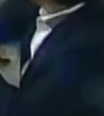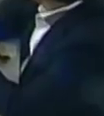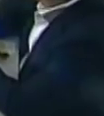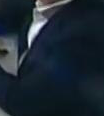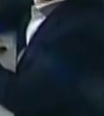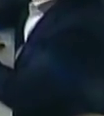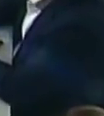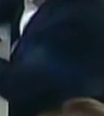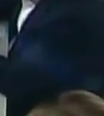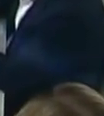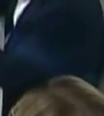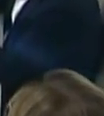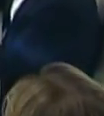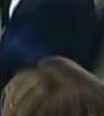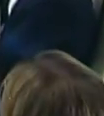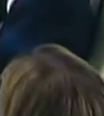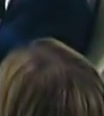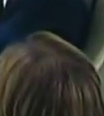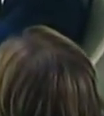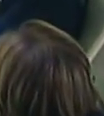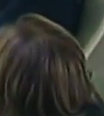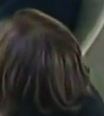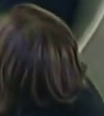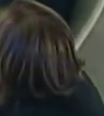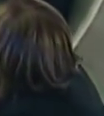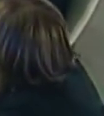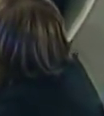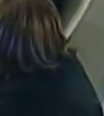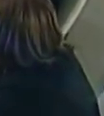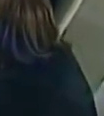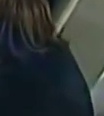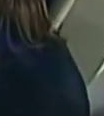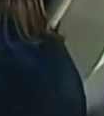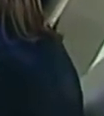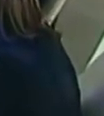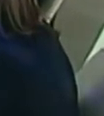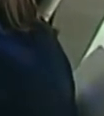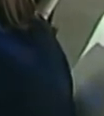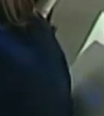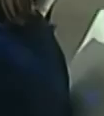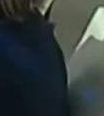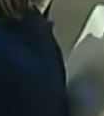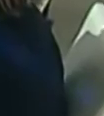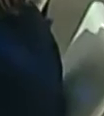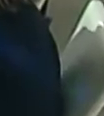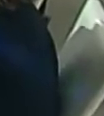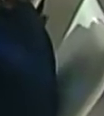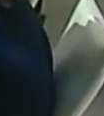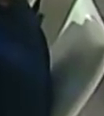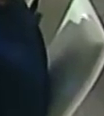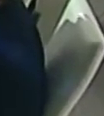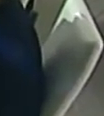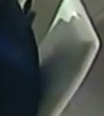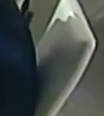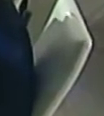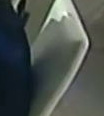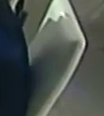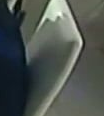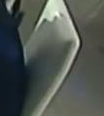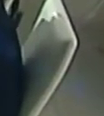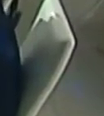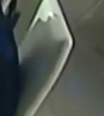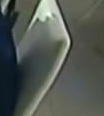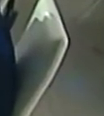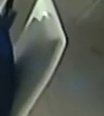ciudades capitales en las ciudades industriales primero en europa en otros lugares y ese fenómeno